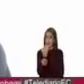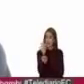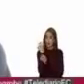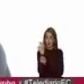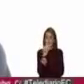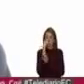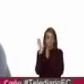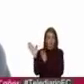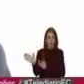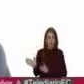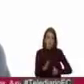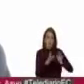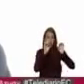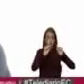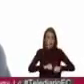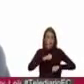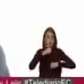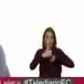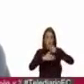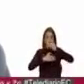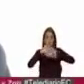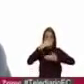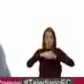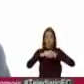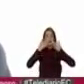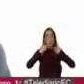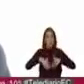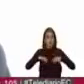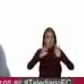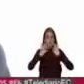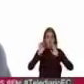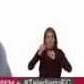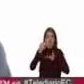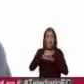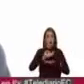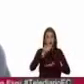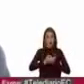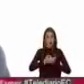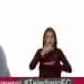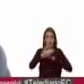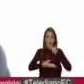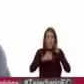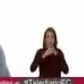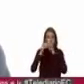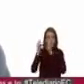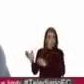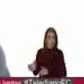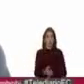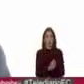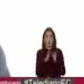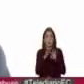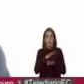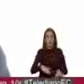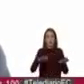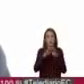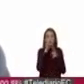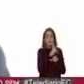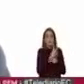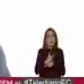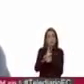de esto de poder ayudar a los sectores más desfavorecidos, justifica esta medida, que me parece que si el gobierno es cuidadoso con